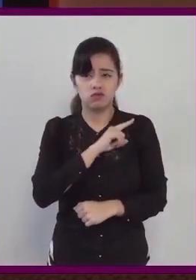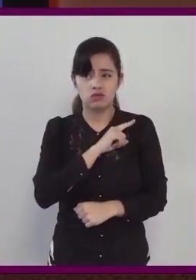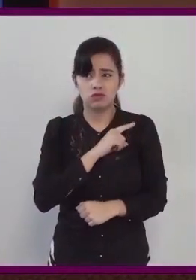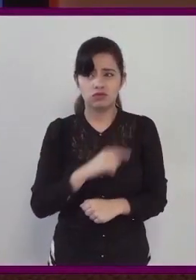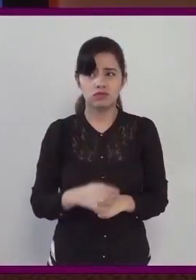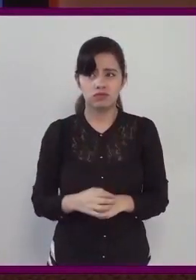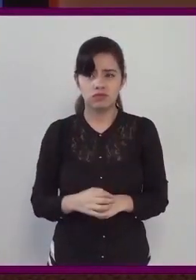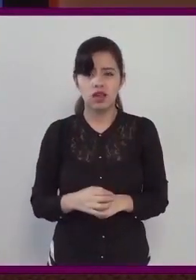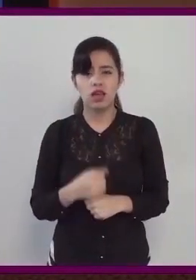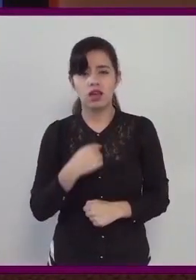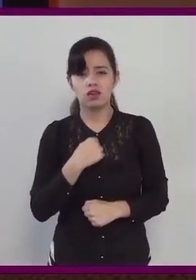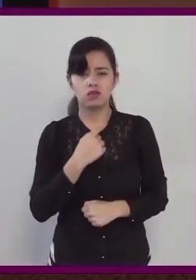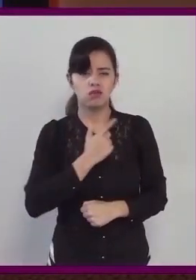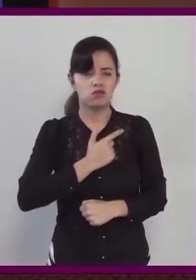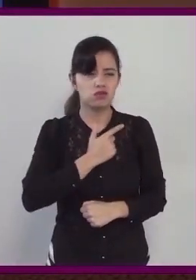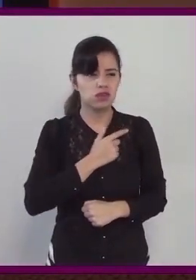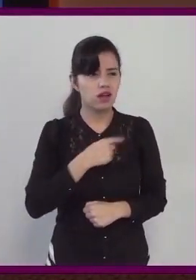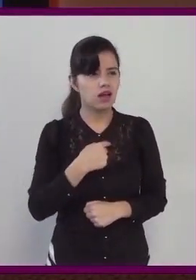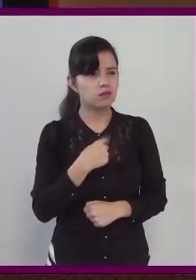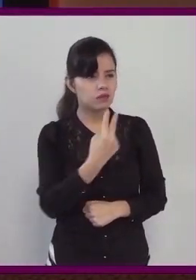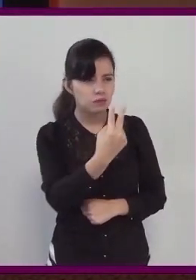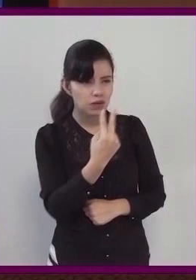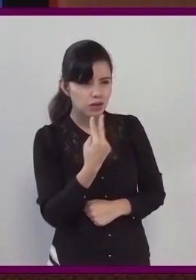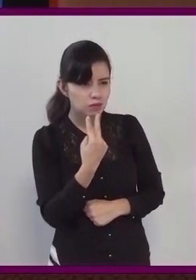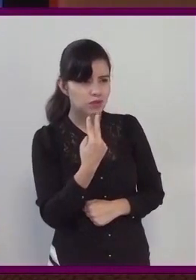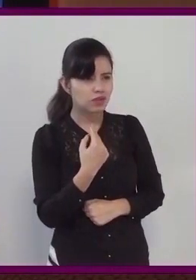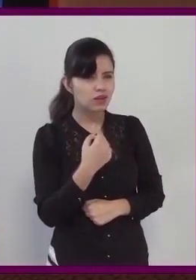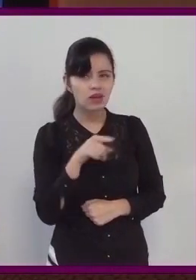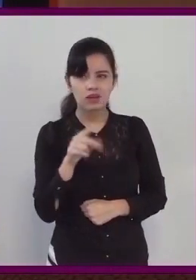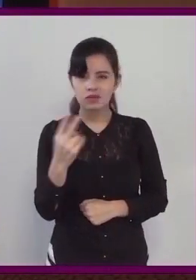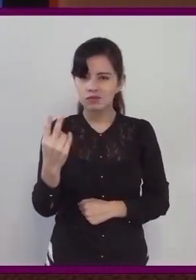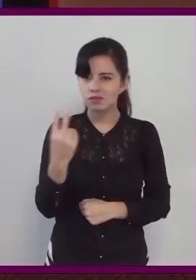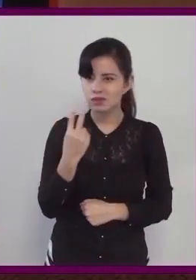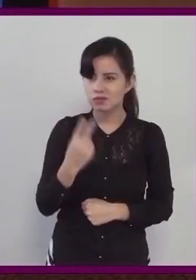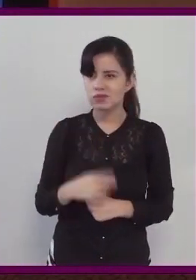muy solitario, ¿cierto? Es como